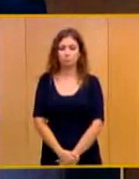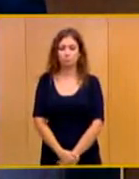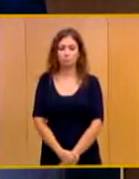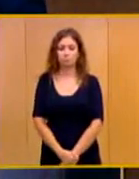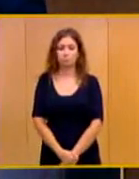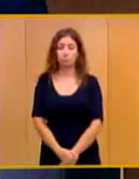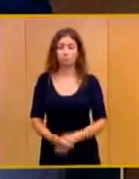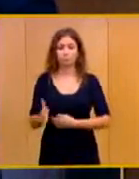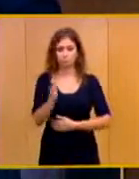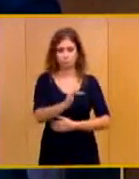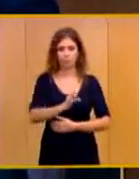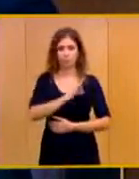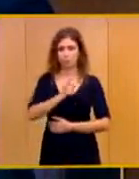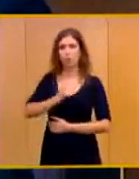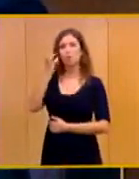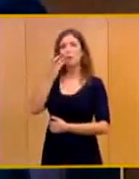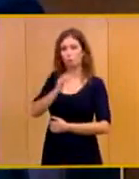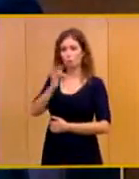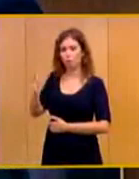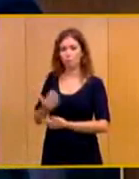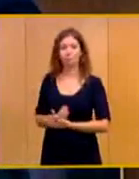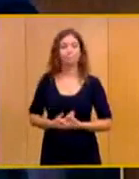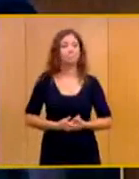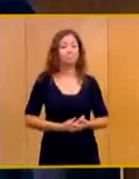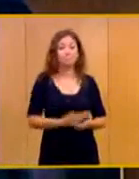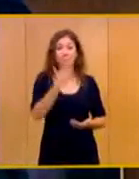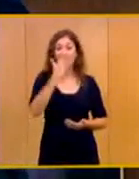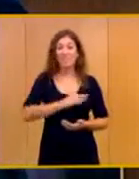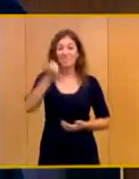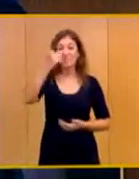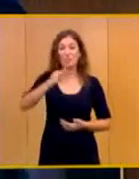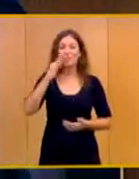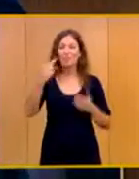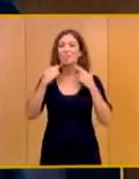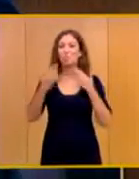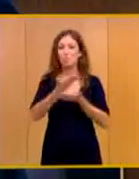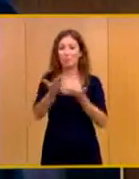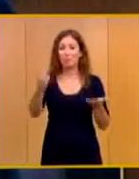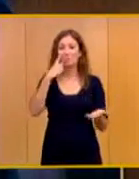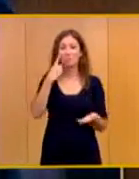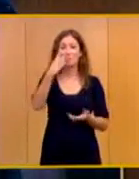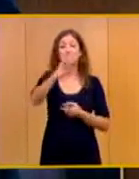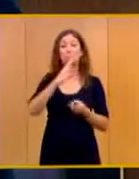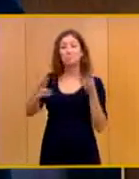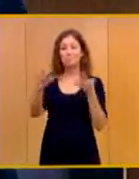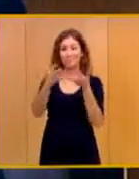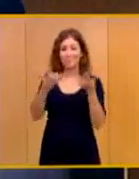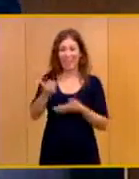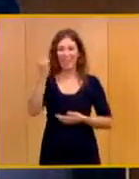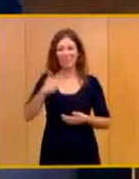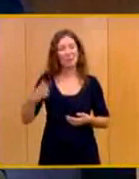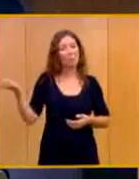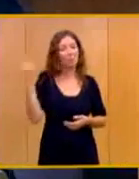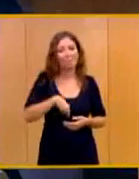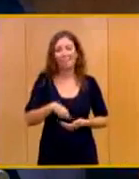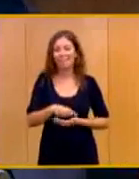Adelante, señor Rajoy. Muchas gracias. Ven, señoras y señores diputados, cómo traía escrita la réplica y cómo yo lo sabía. Él mismo